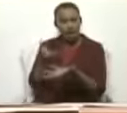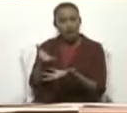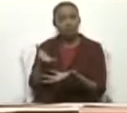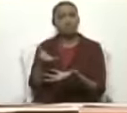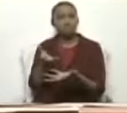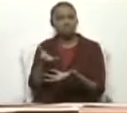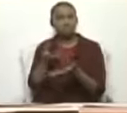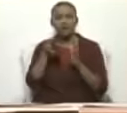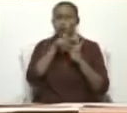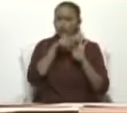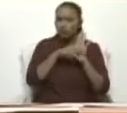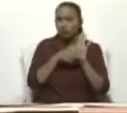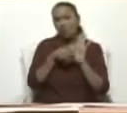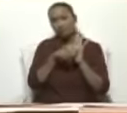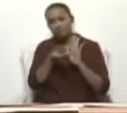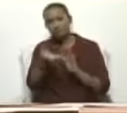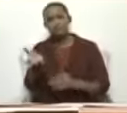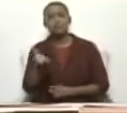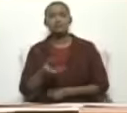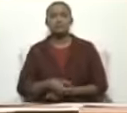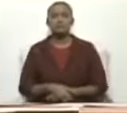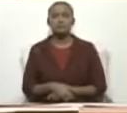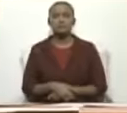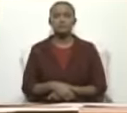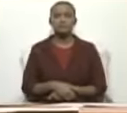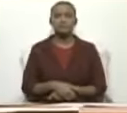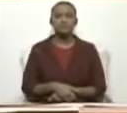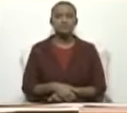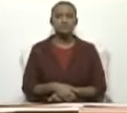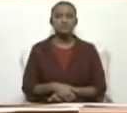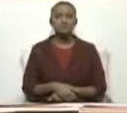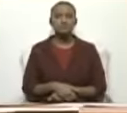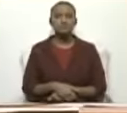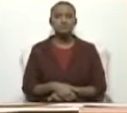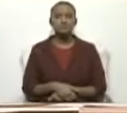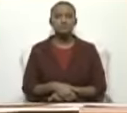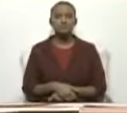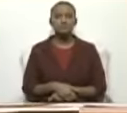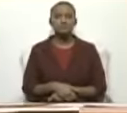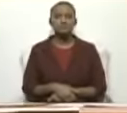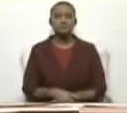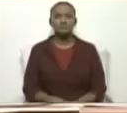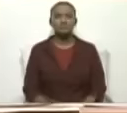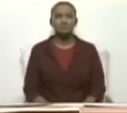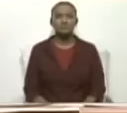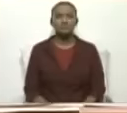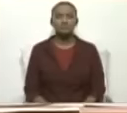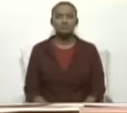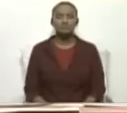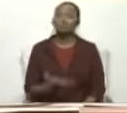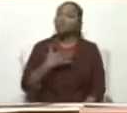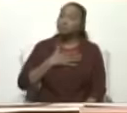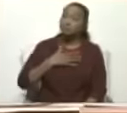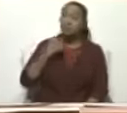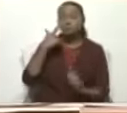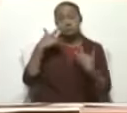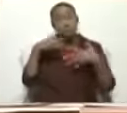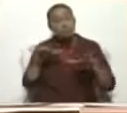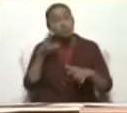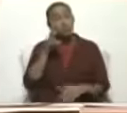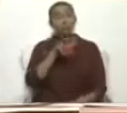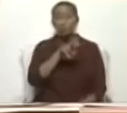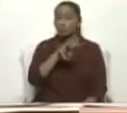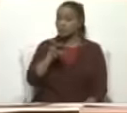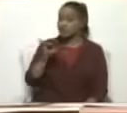una una percepción en nuestra gente. Yo recibí